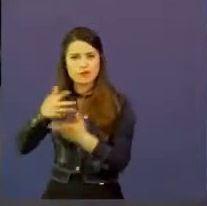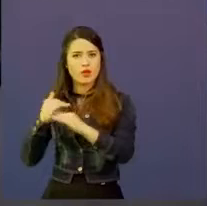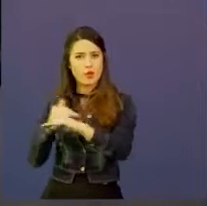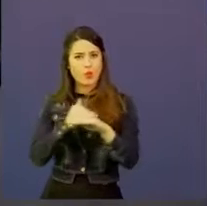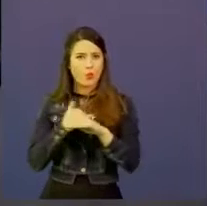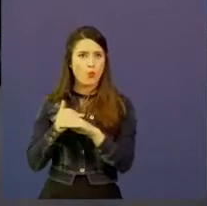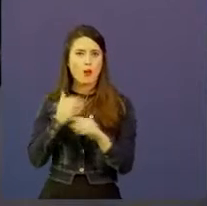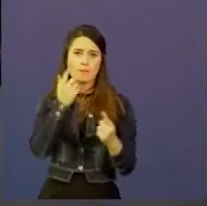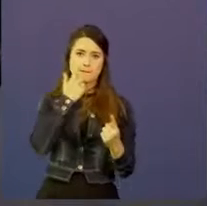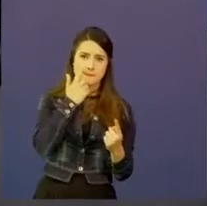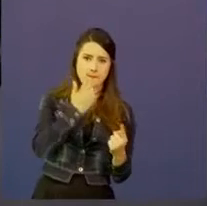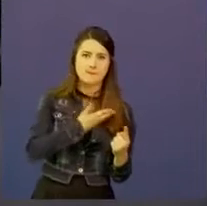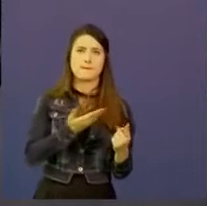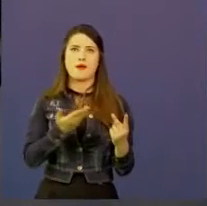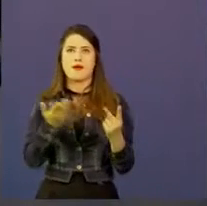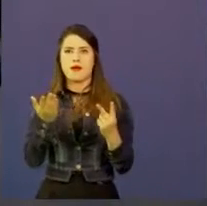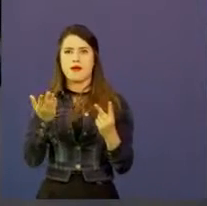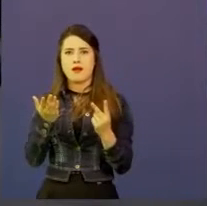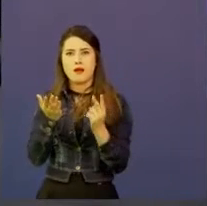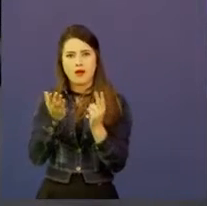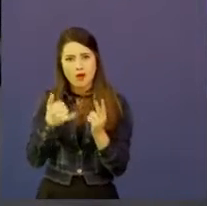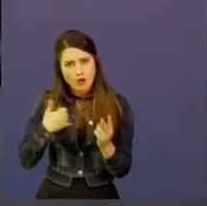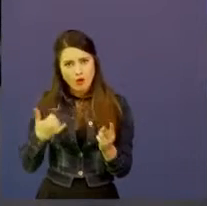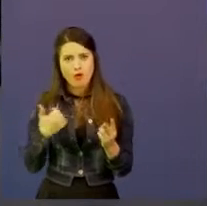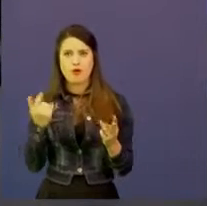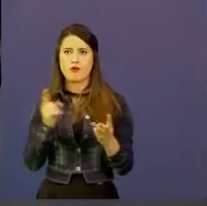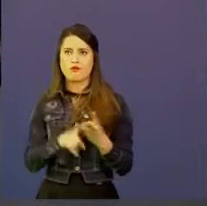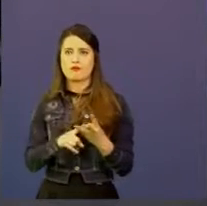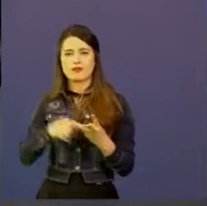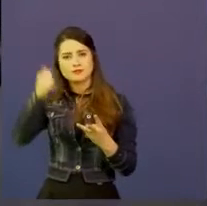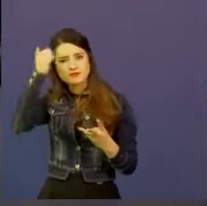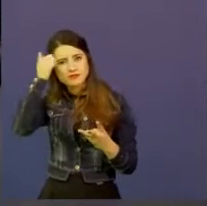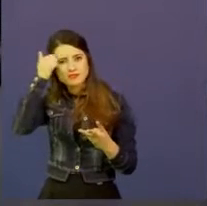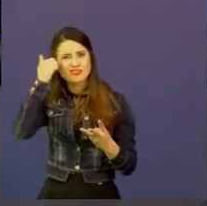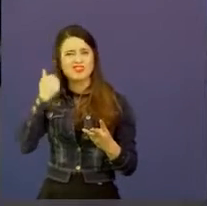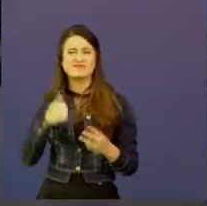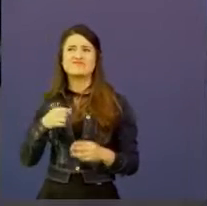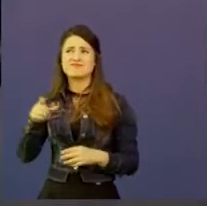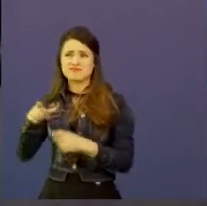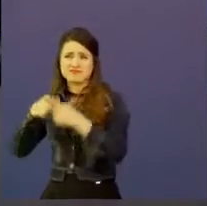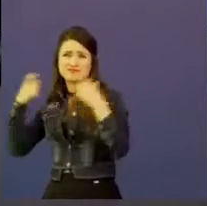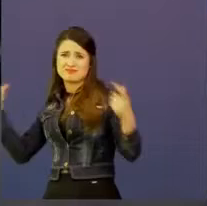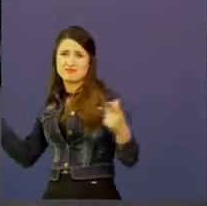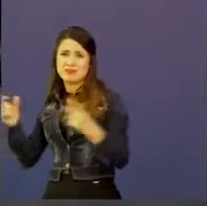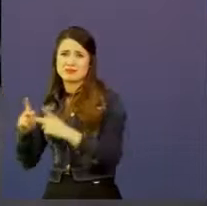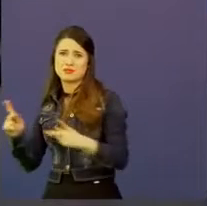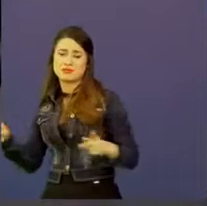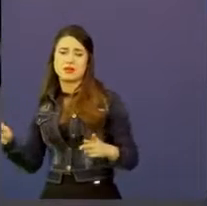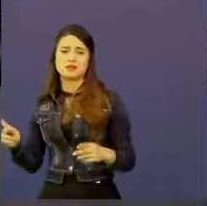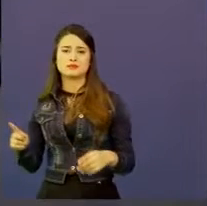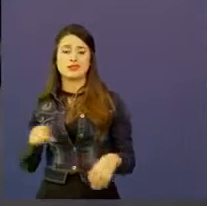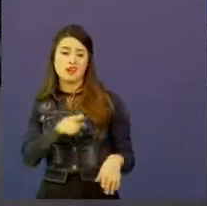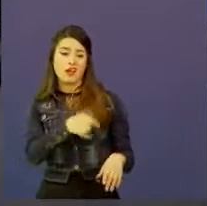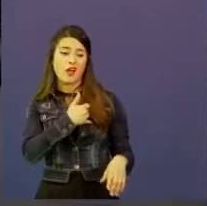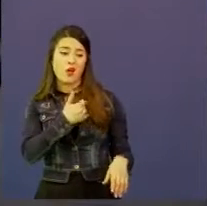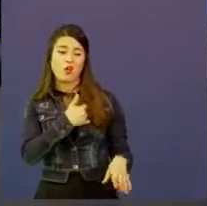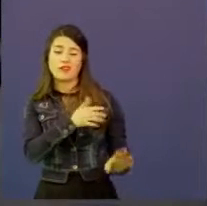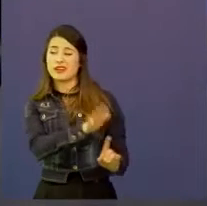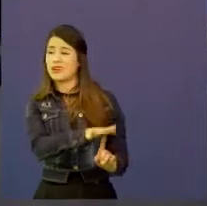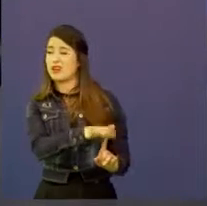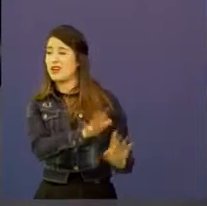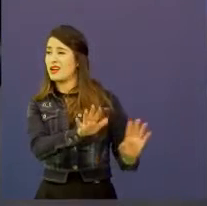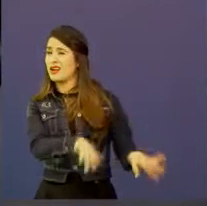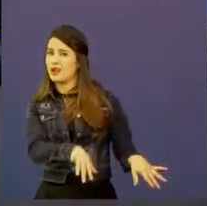de una manera tradicional, histórica, subvaloramos en el conocimiento, pues fíjense que aquí tenemos mucho de